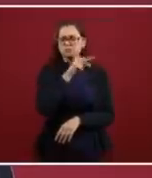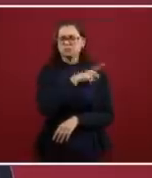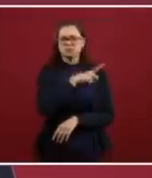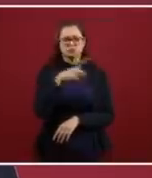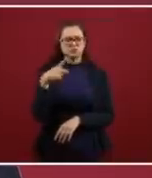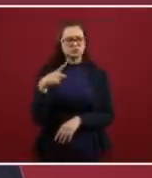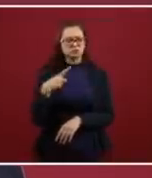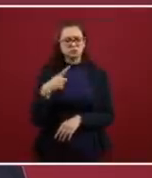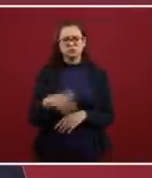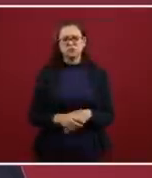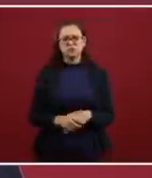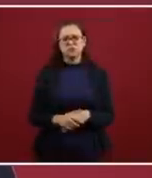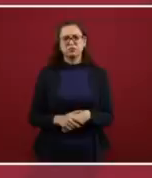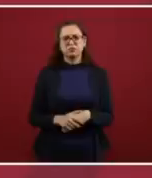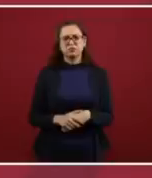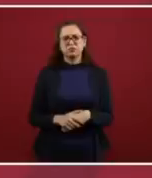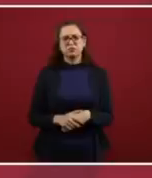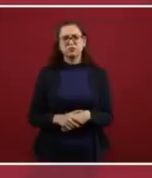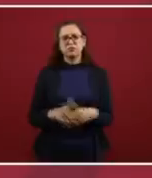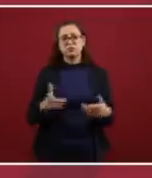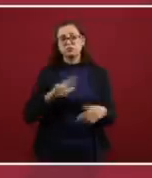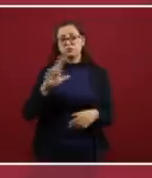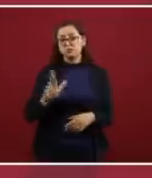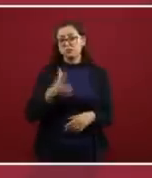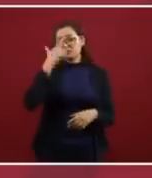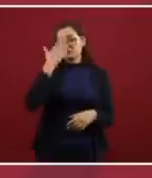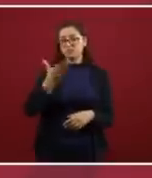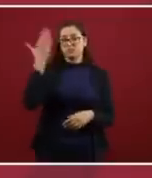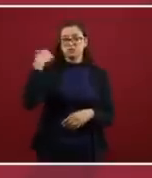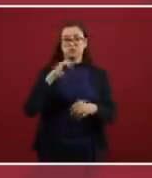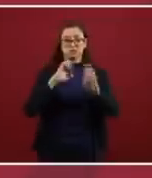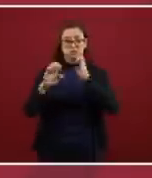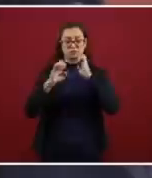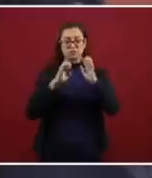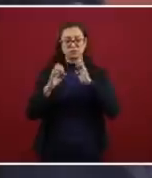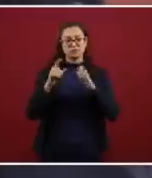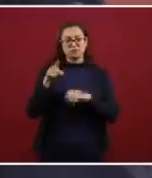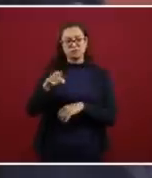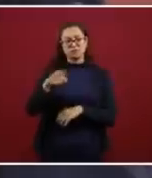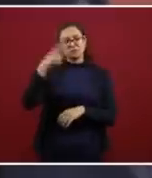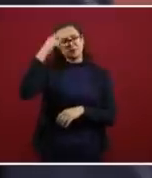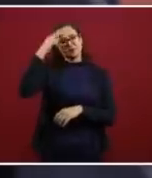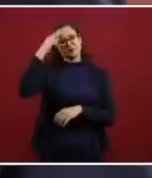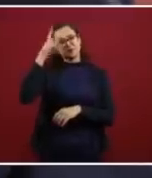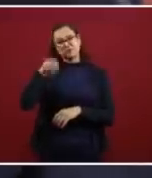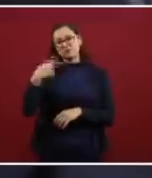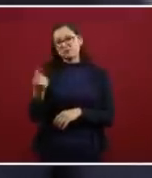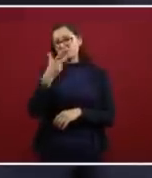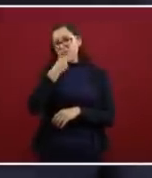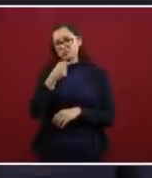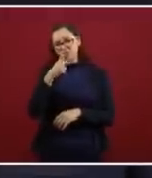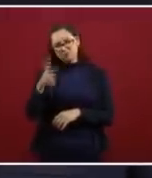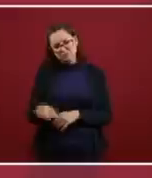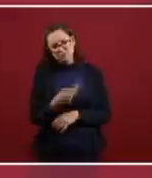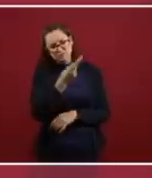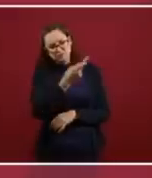Acuérdense de la entrevista de Kleinman a Porfirio Díaz, cuando le pregunta que